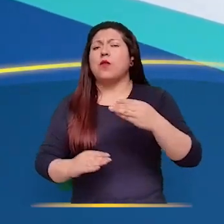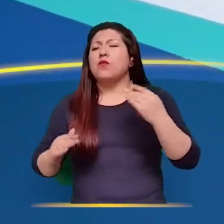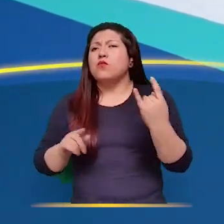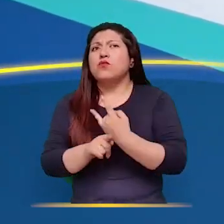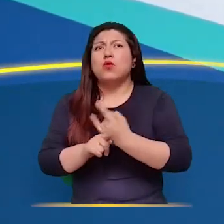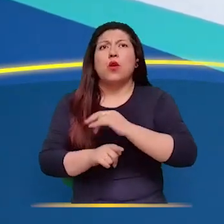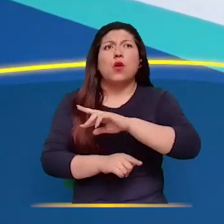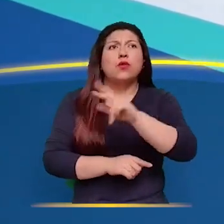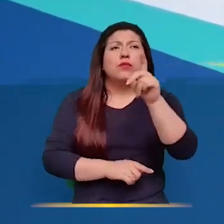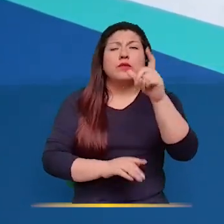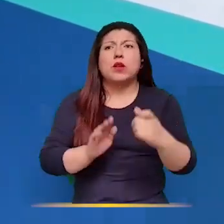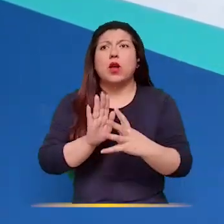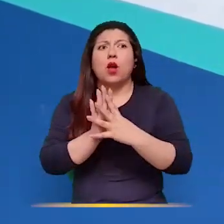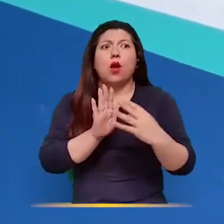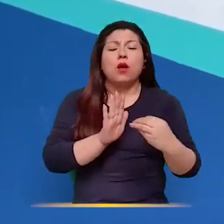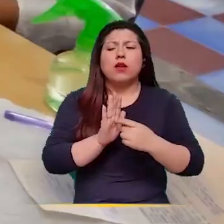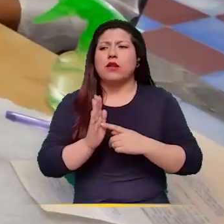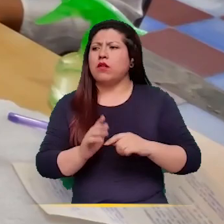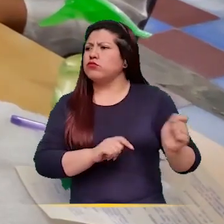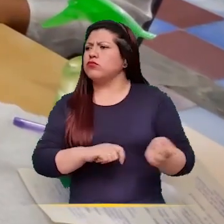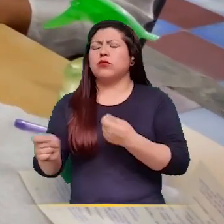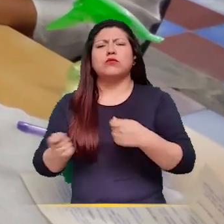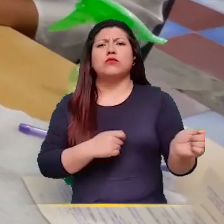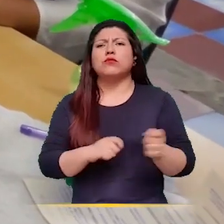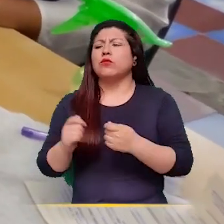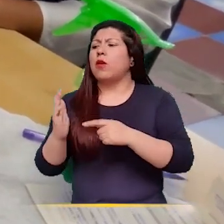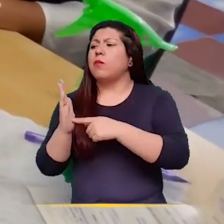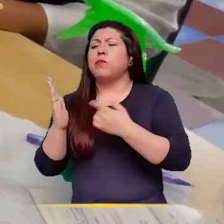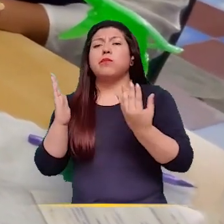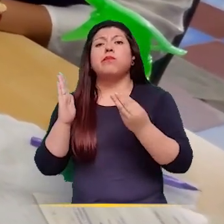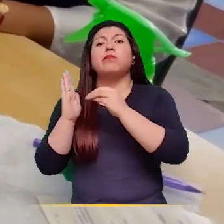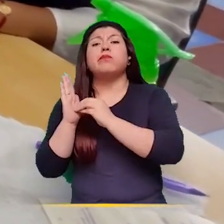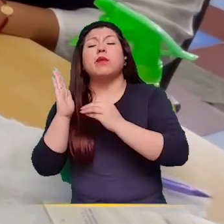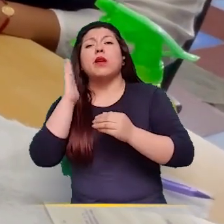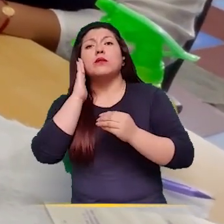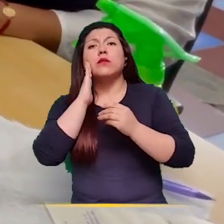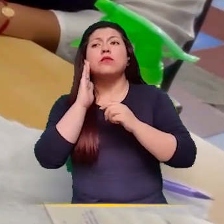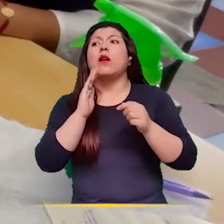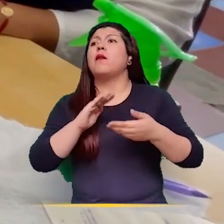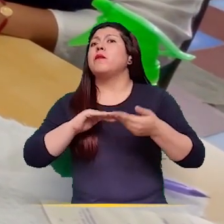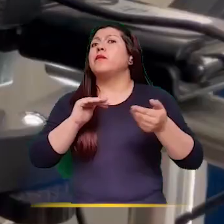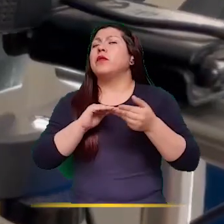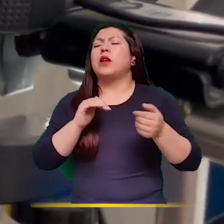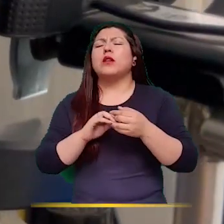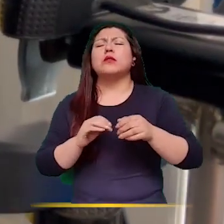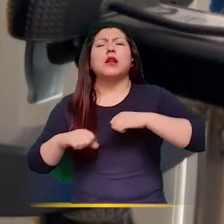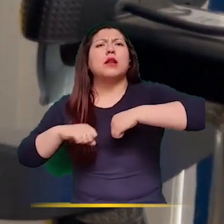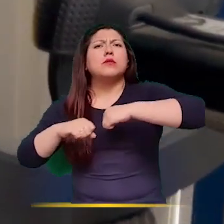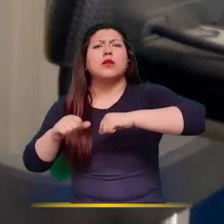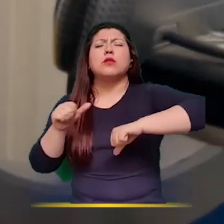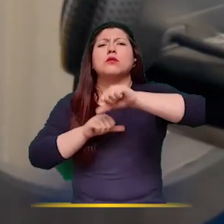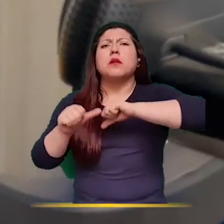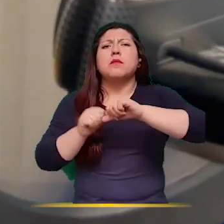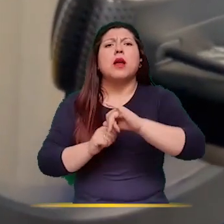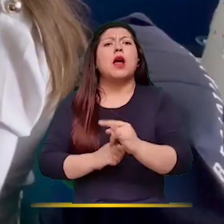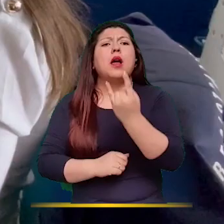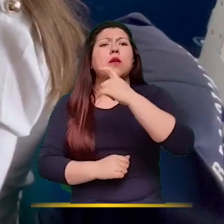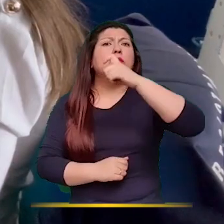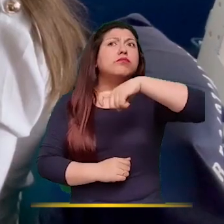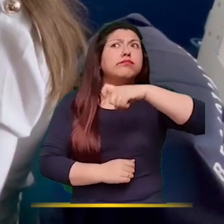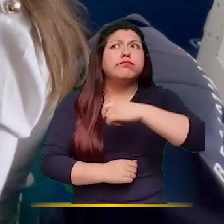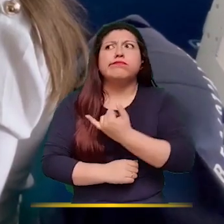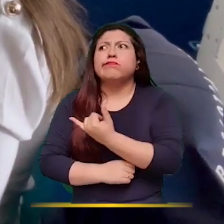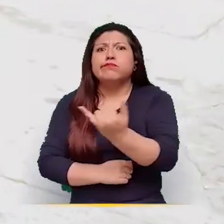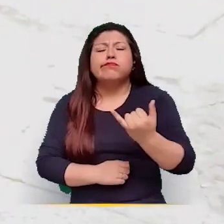falsificación, y lo más importante es la facilidad de uno tenerla ahí a la mano, y el tenerla en el celular pues le da a uno facilidad para manejo de cualquier gestión